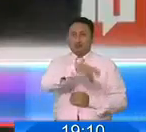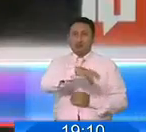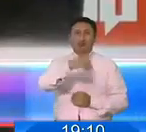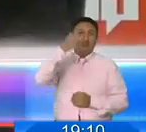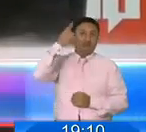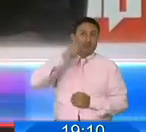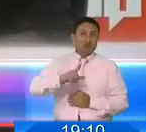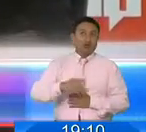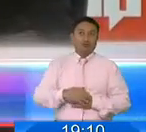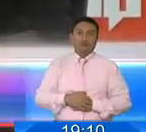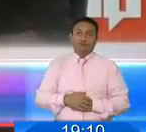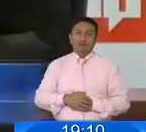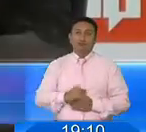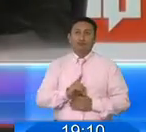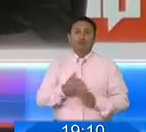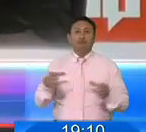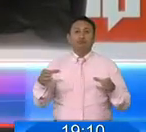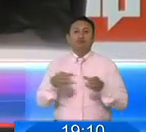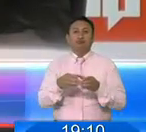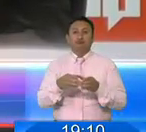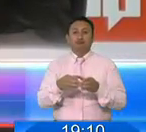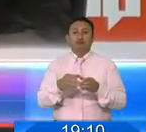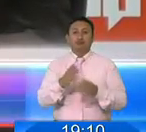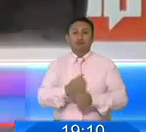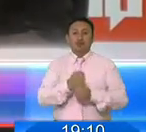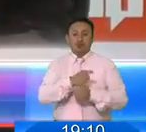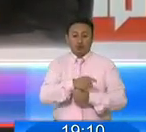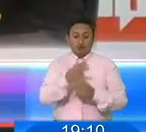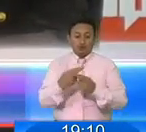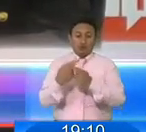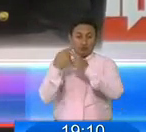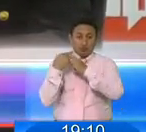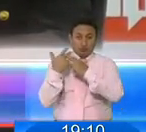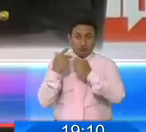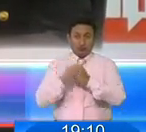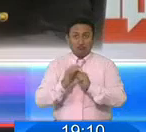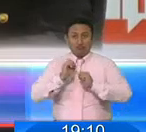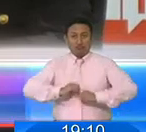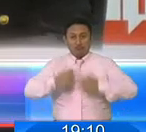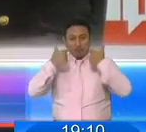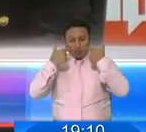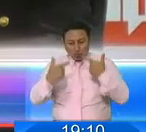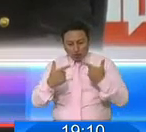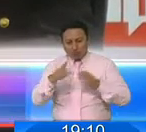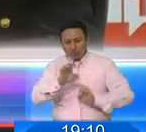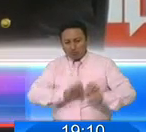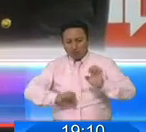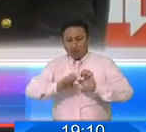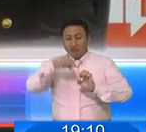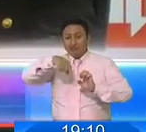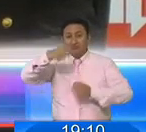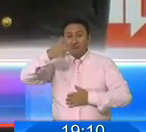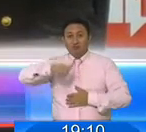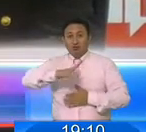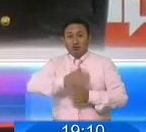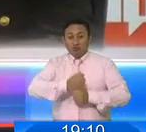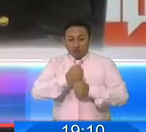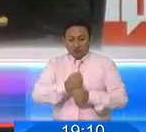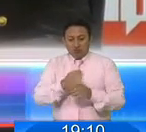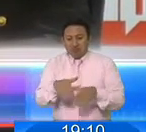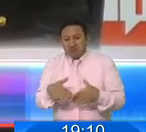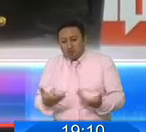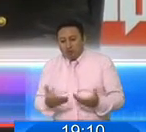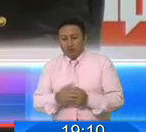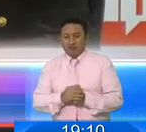los comités provinciales de seguridad una mirada una evaluación de cómo está la situación una provincia